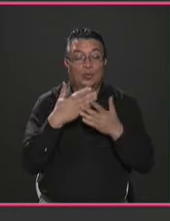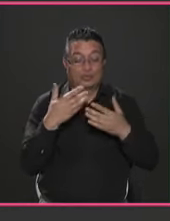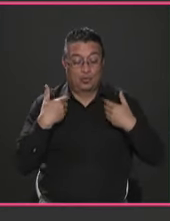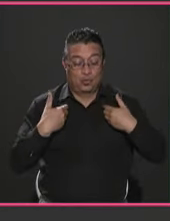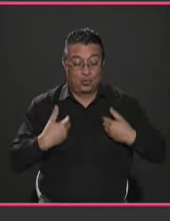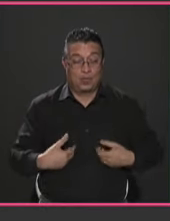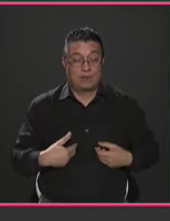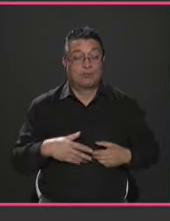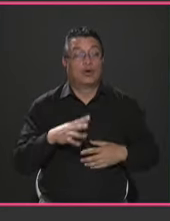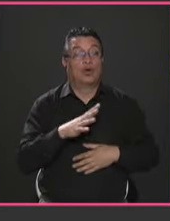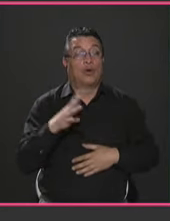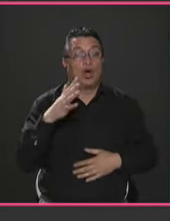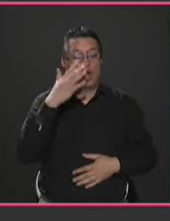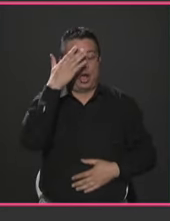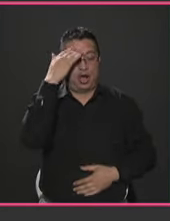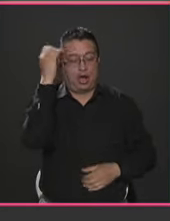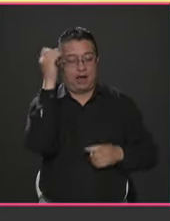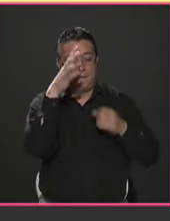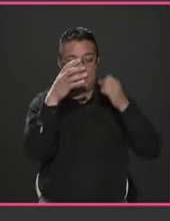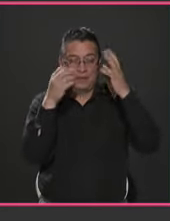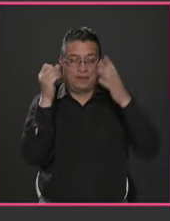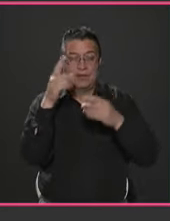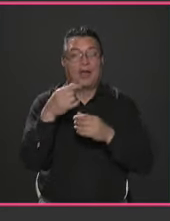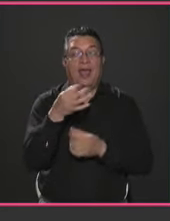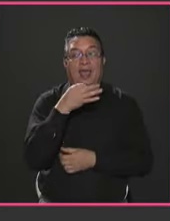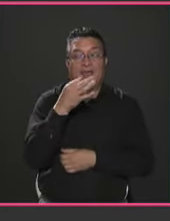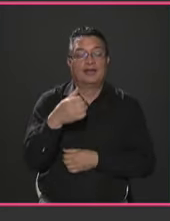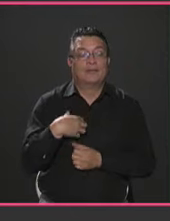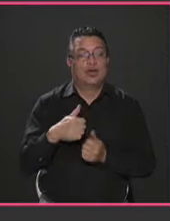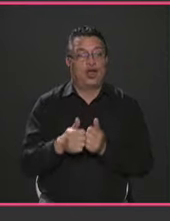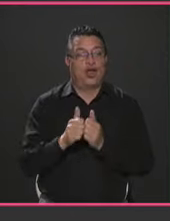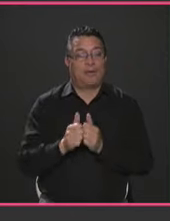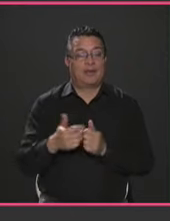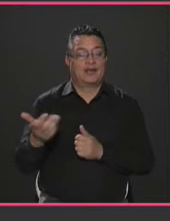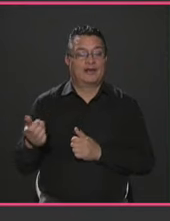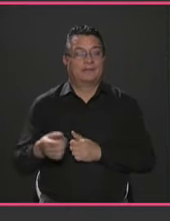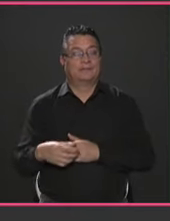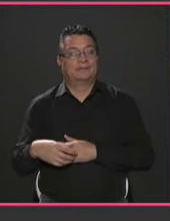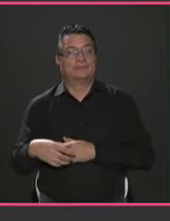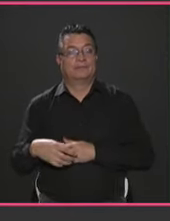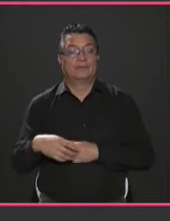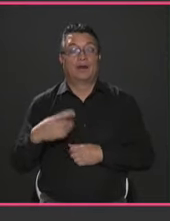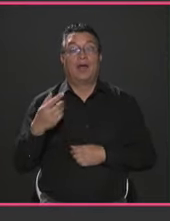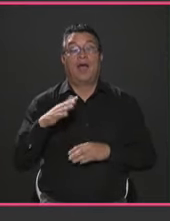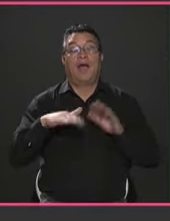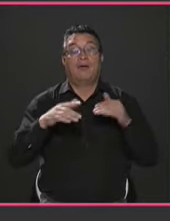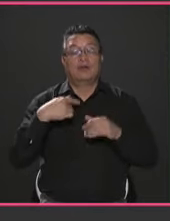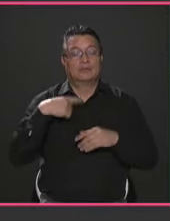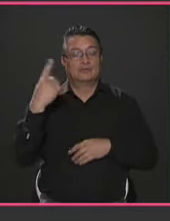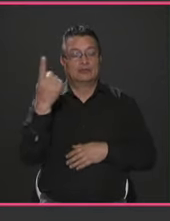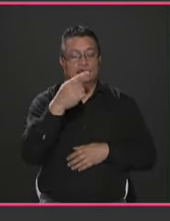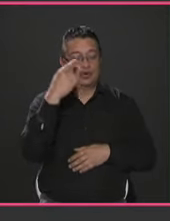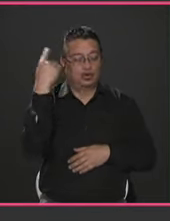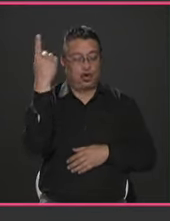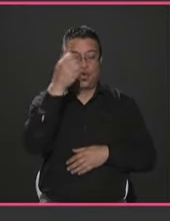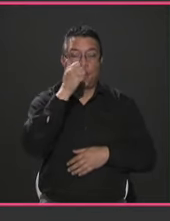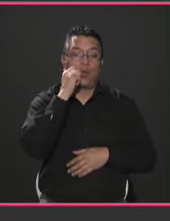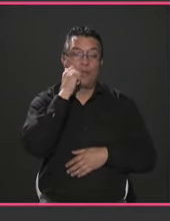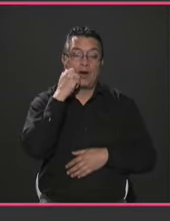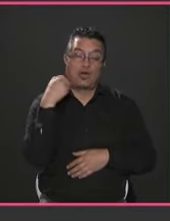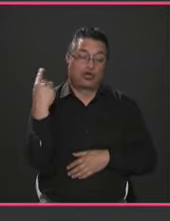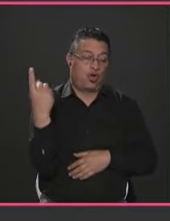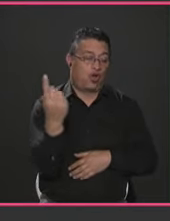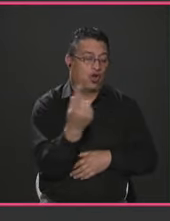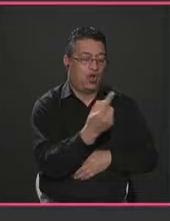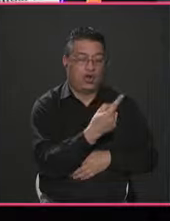cuerpo es olvidad dizo como dijo mi colega no se toma en cuenta que todos los humanos somos